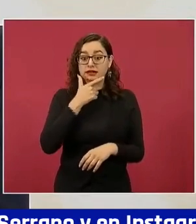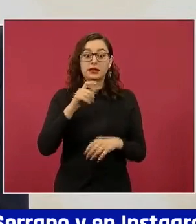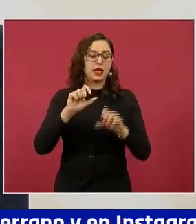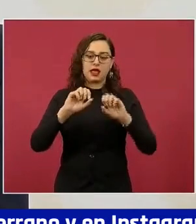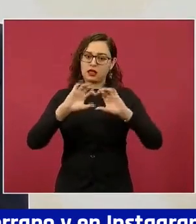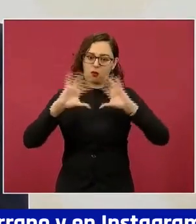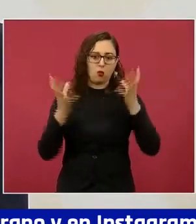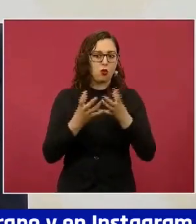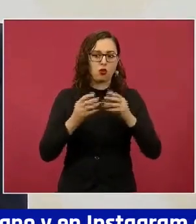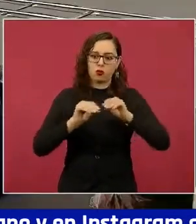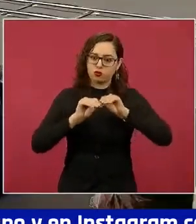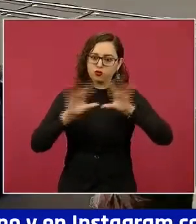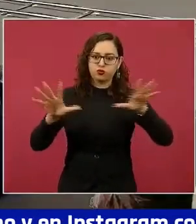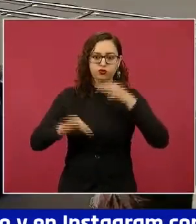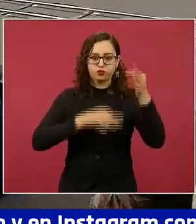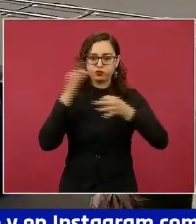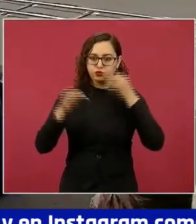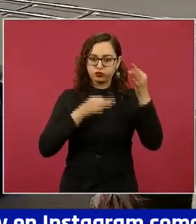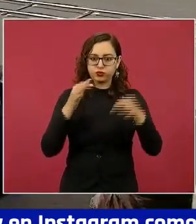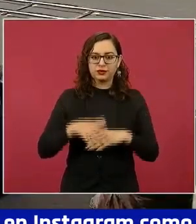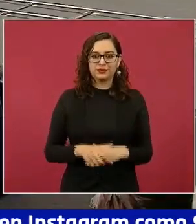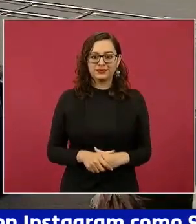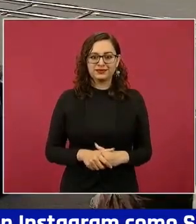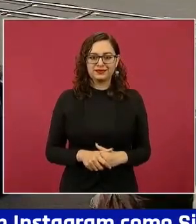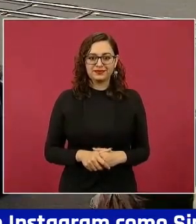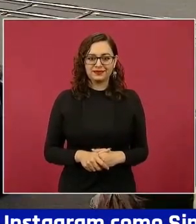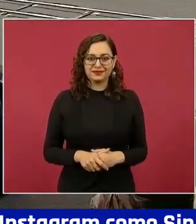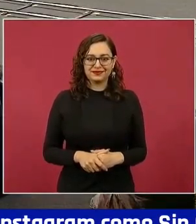global. She's a very good daughter of Mexico.